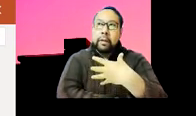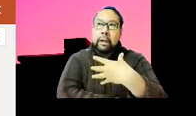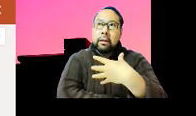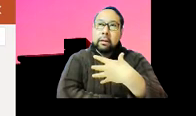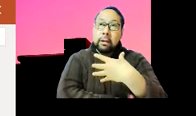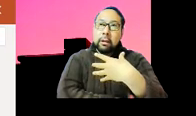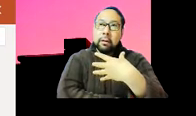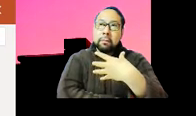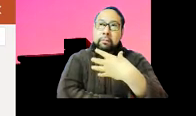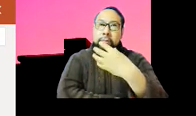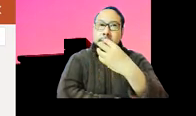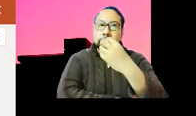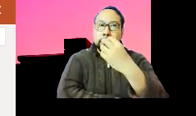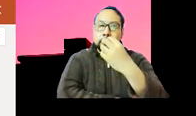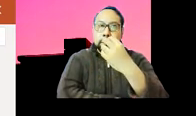cierta,